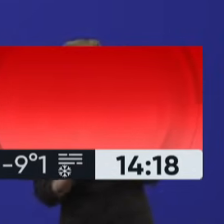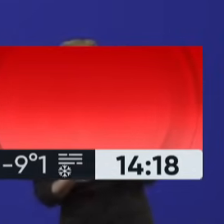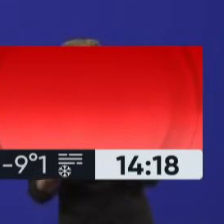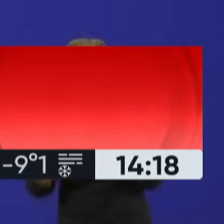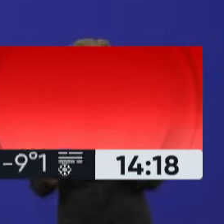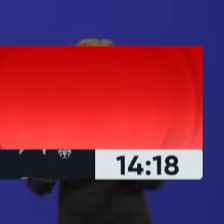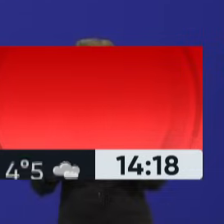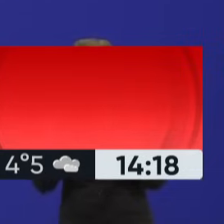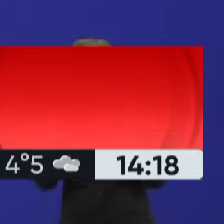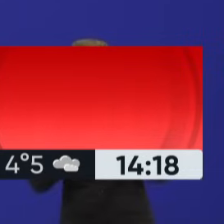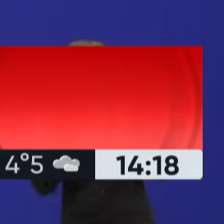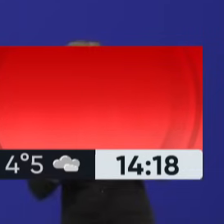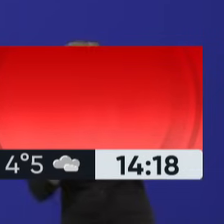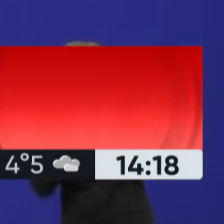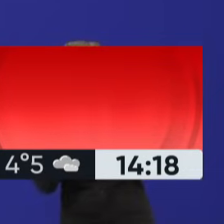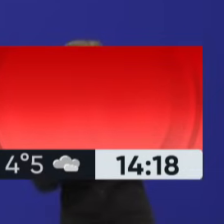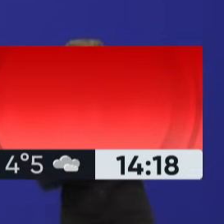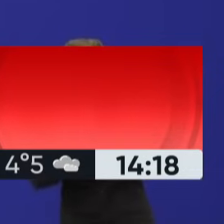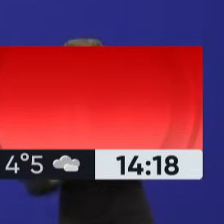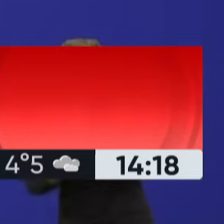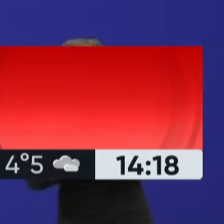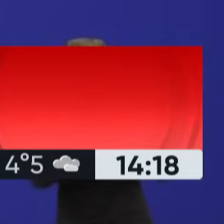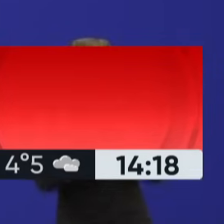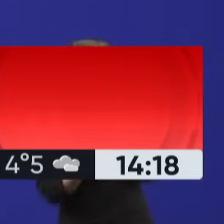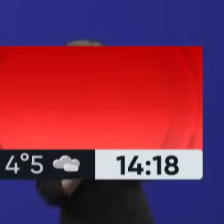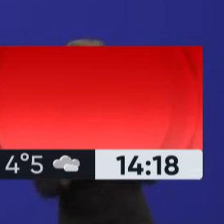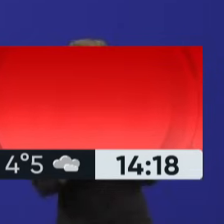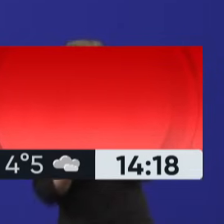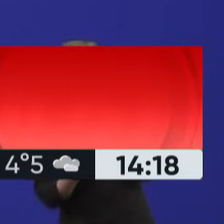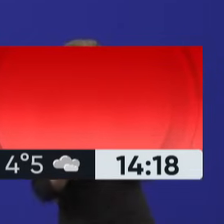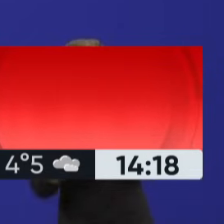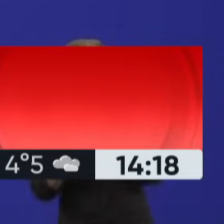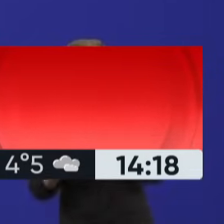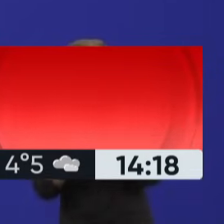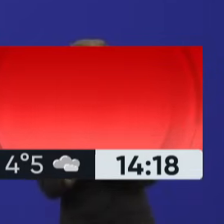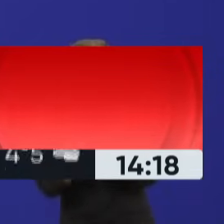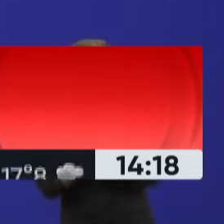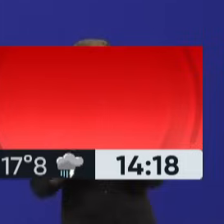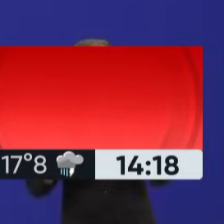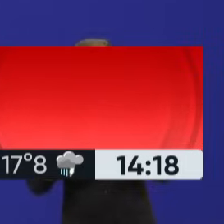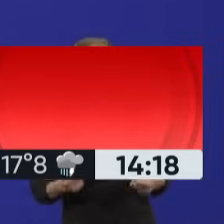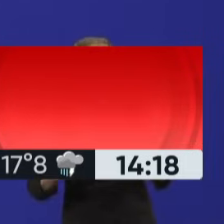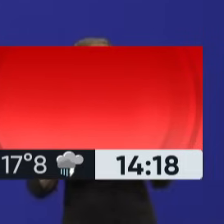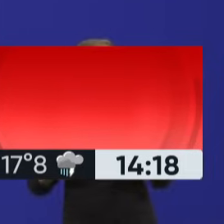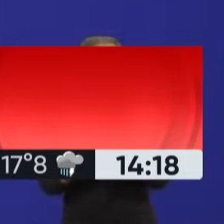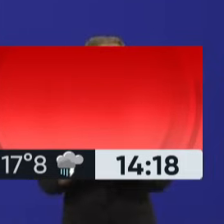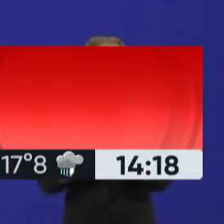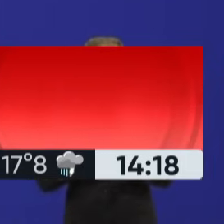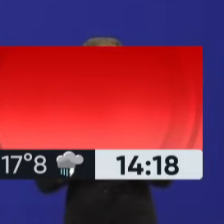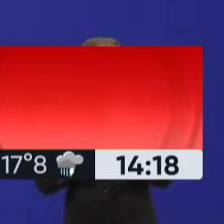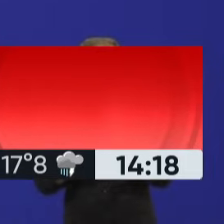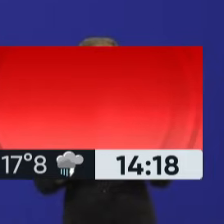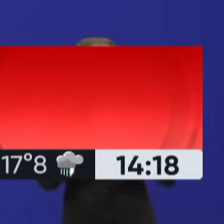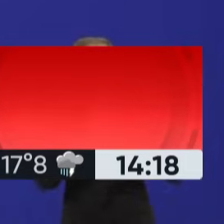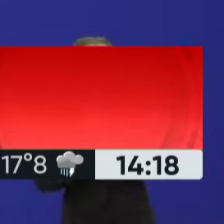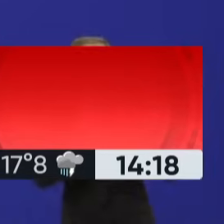los procesos de cambio siempre generan resistencia al statu quo, y cuanto más fuerte ese proceso